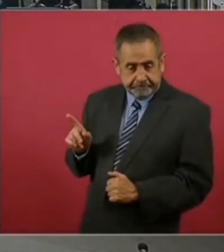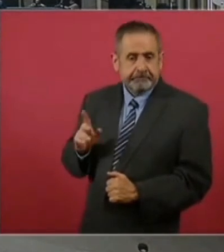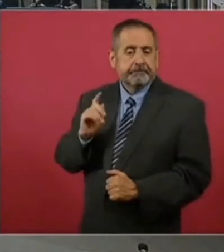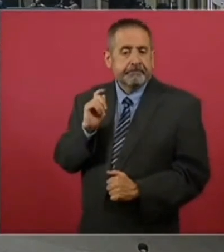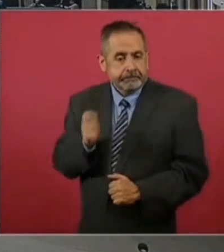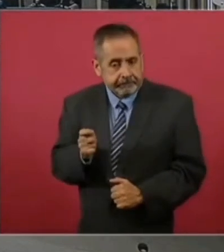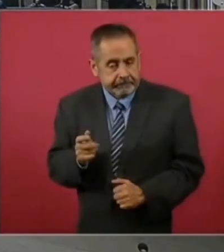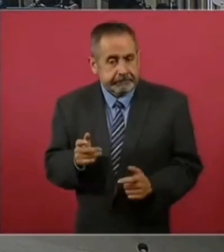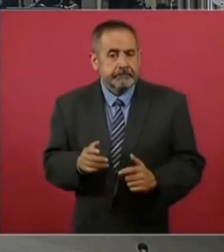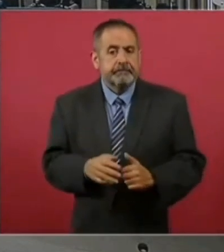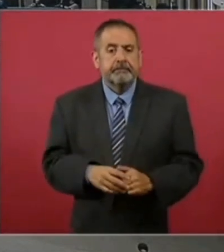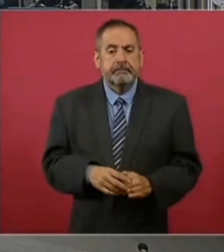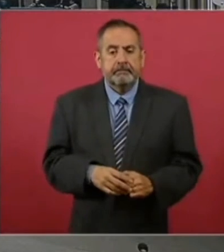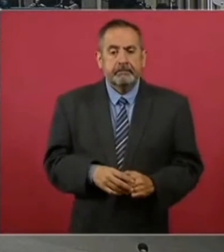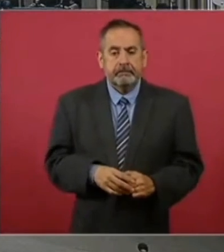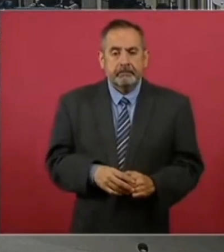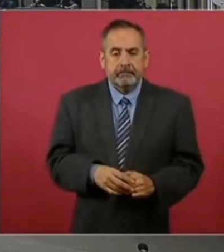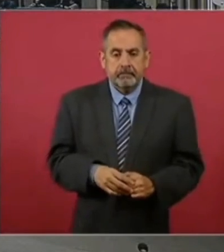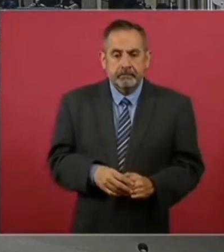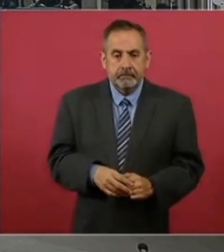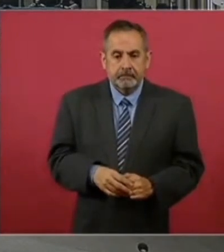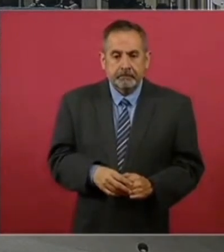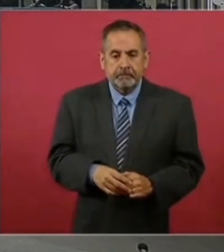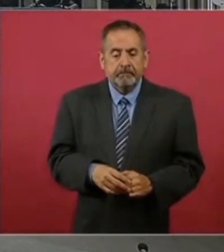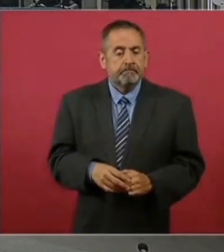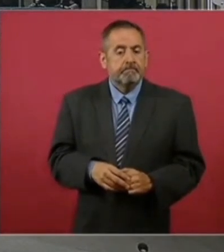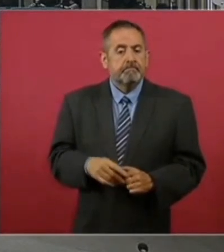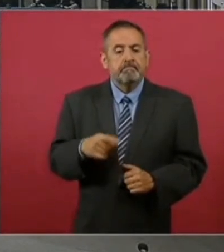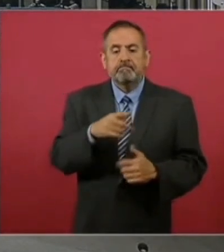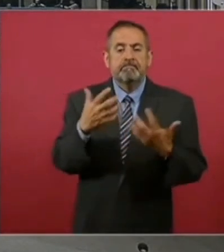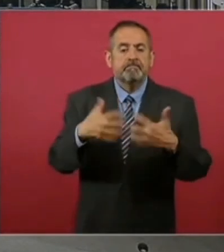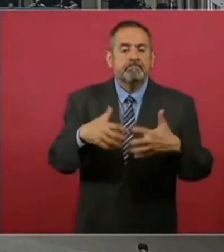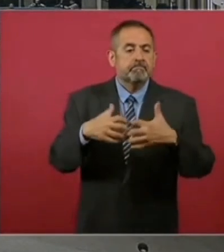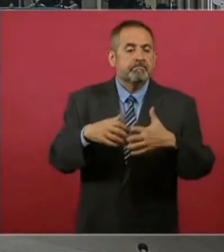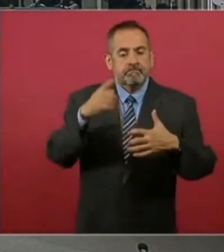tiene que ver con la industria de la construcción.